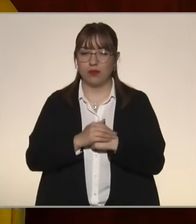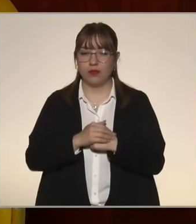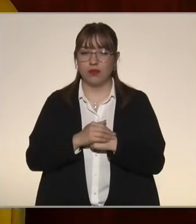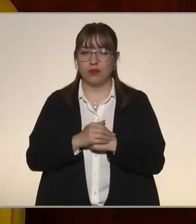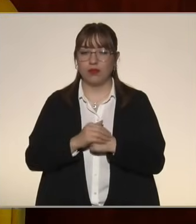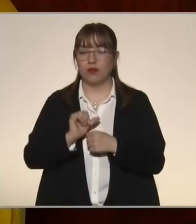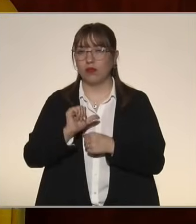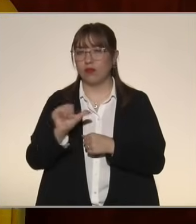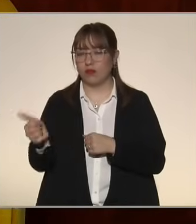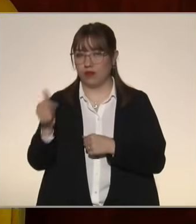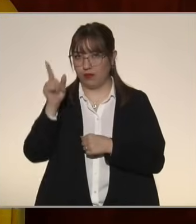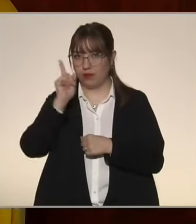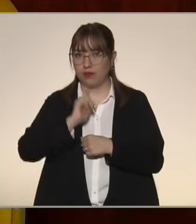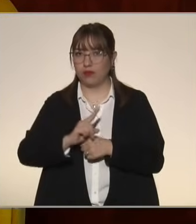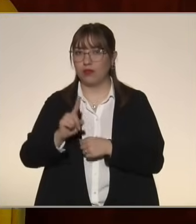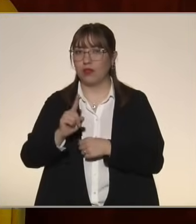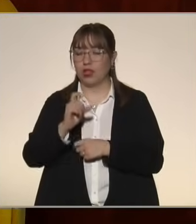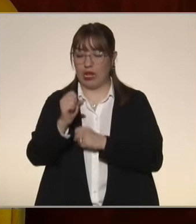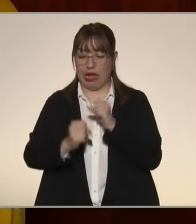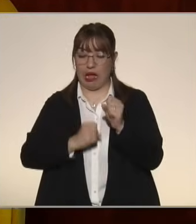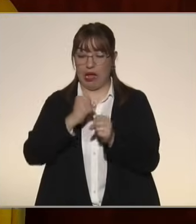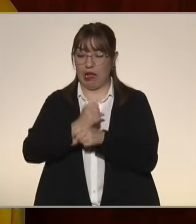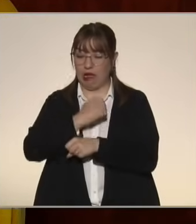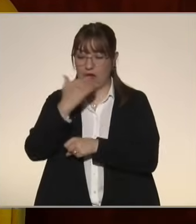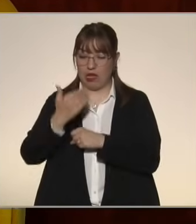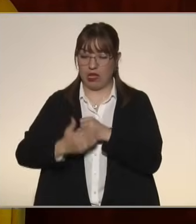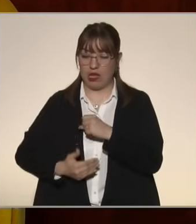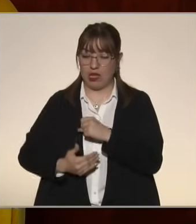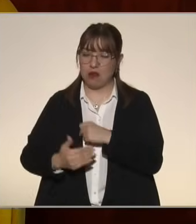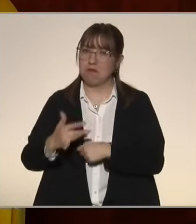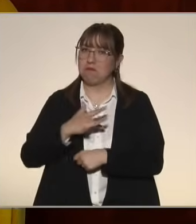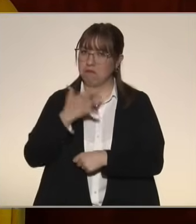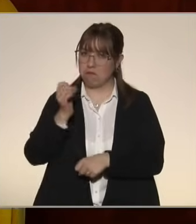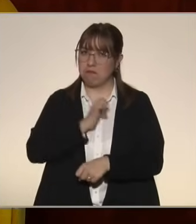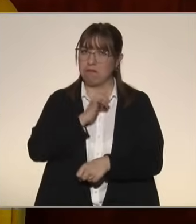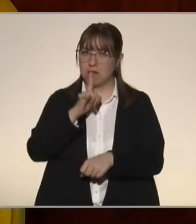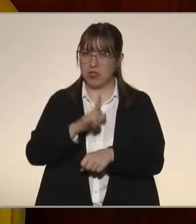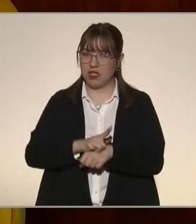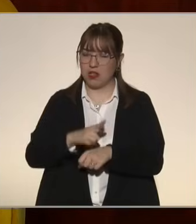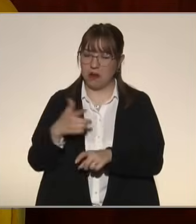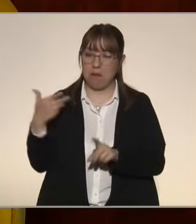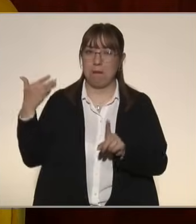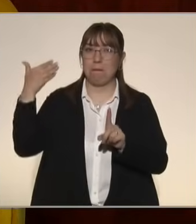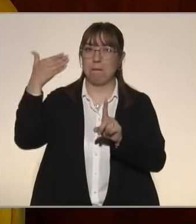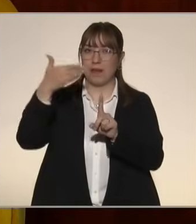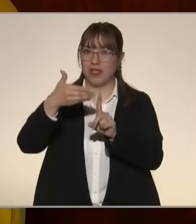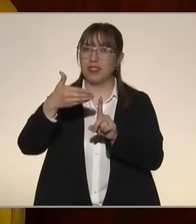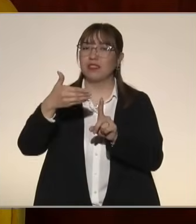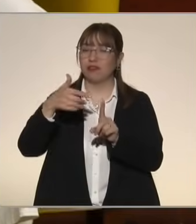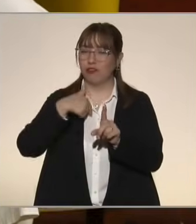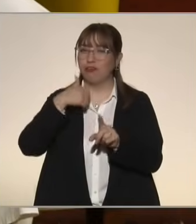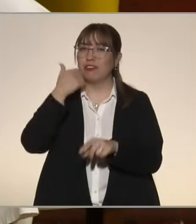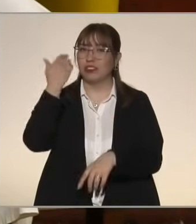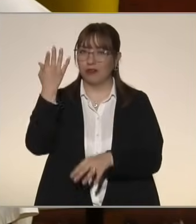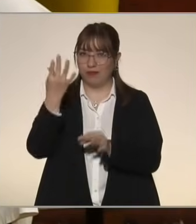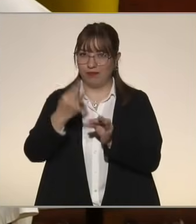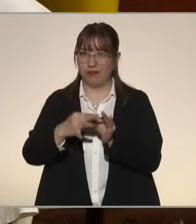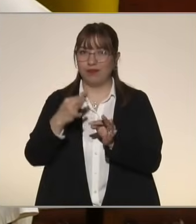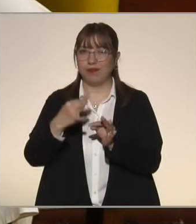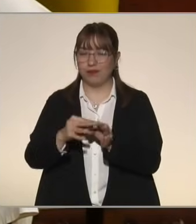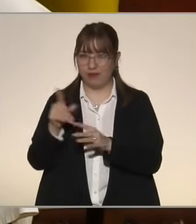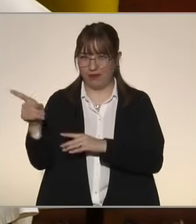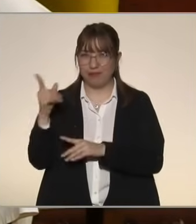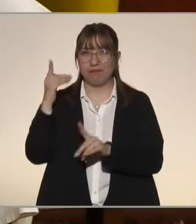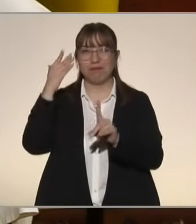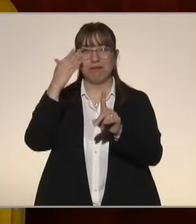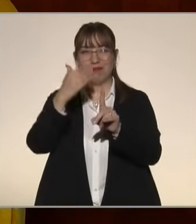el fin de año es muy especial, es una forma de ponerme metas y cumplirlas. Y sobre las metas también se empezó a hablar mucho sobre